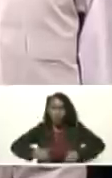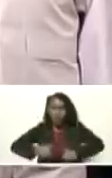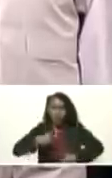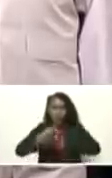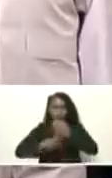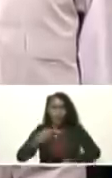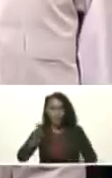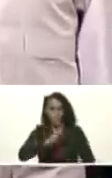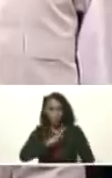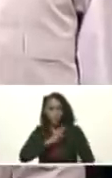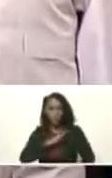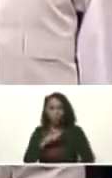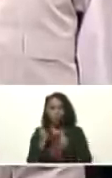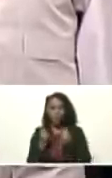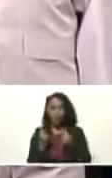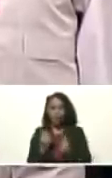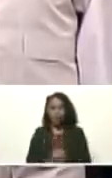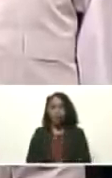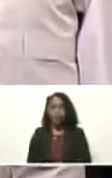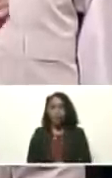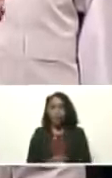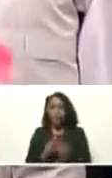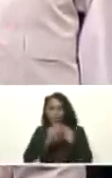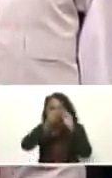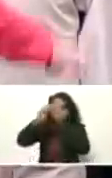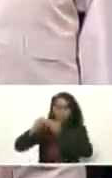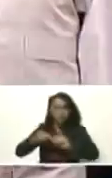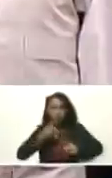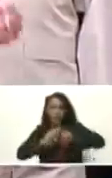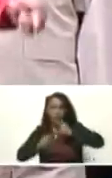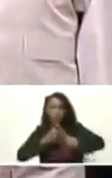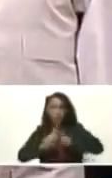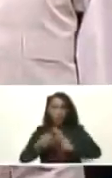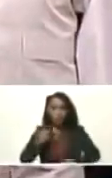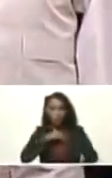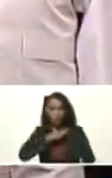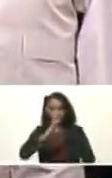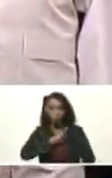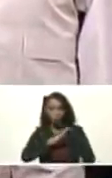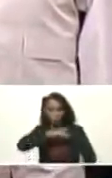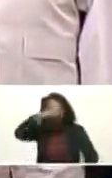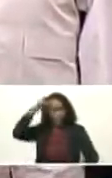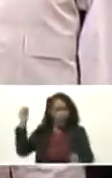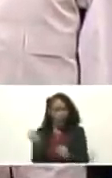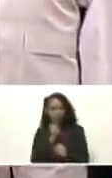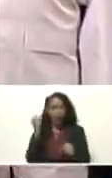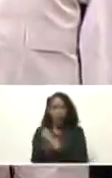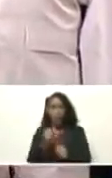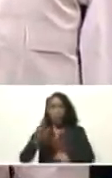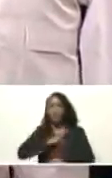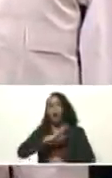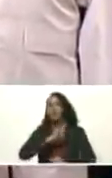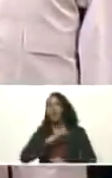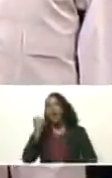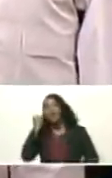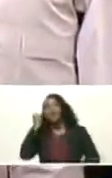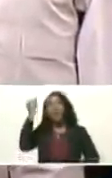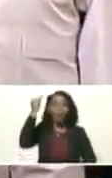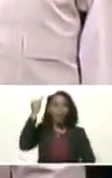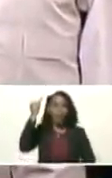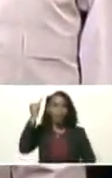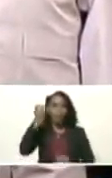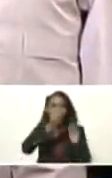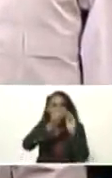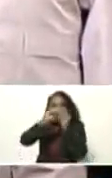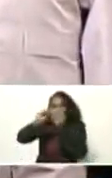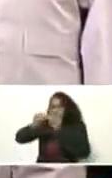nuestra propia riqueza y acomodar las cosas con nuestro propio trabajo y nuestro propio ingenio.